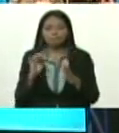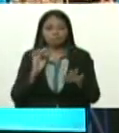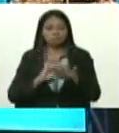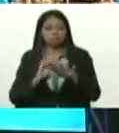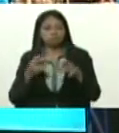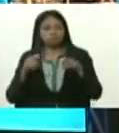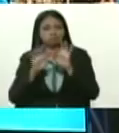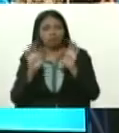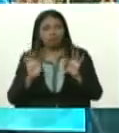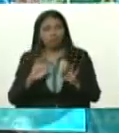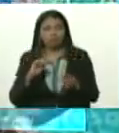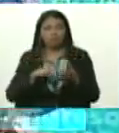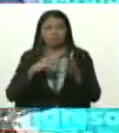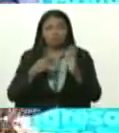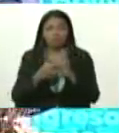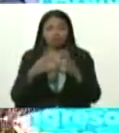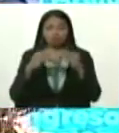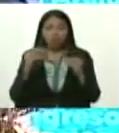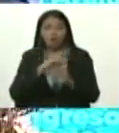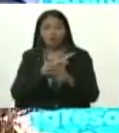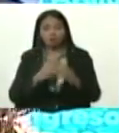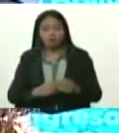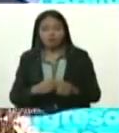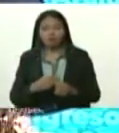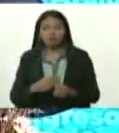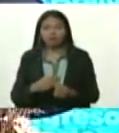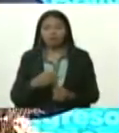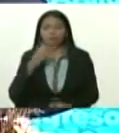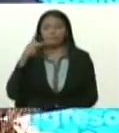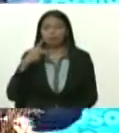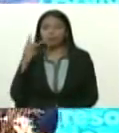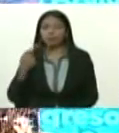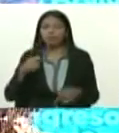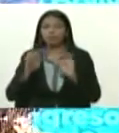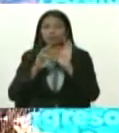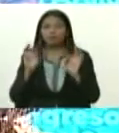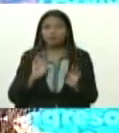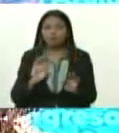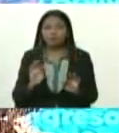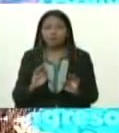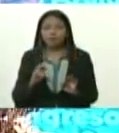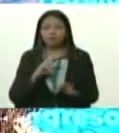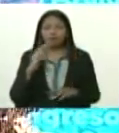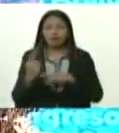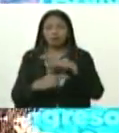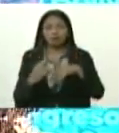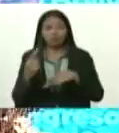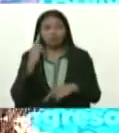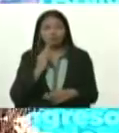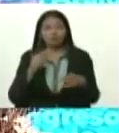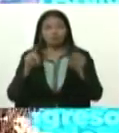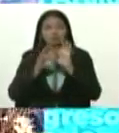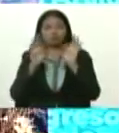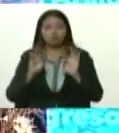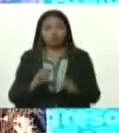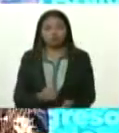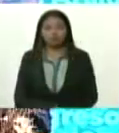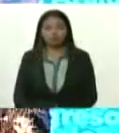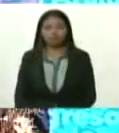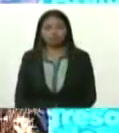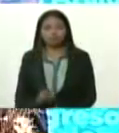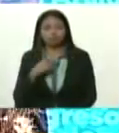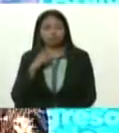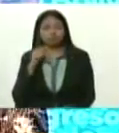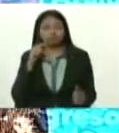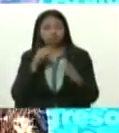tácticamente todas las fuerzas sociales y políticas y culturales de la Revolución Bolivariana, que van mucho más